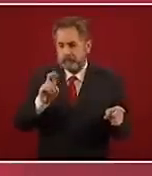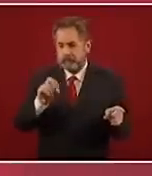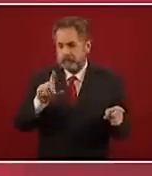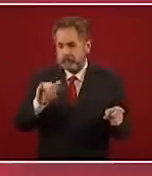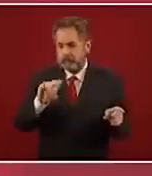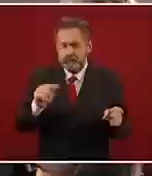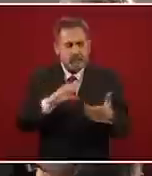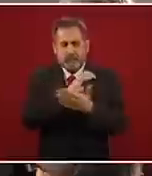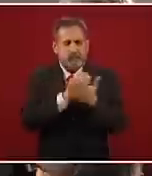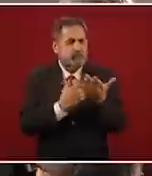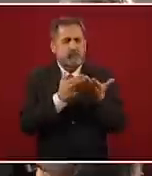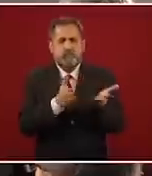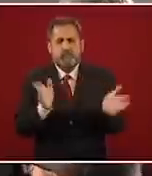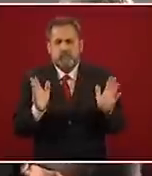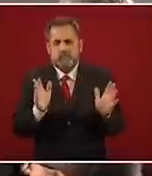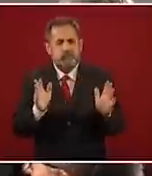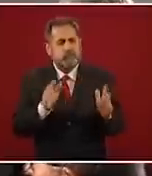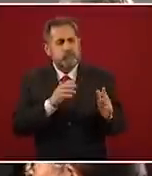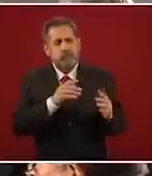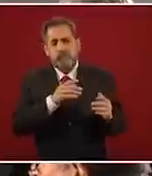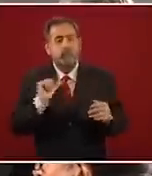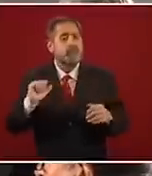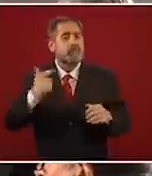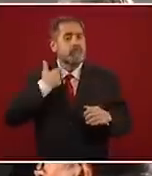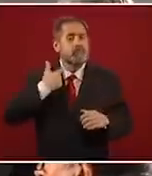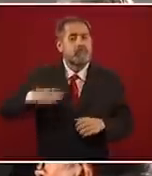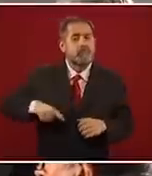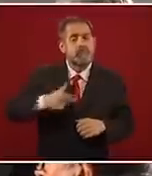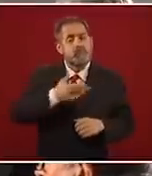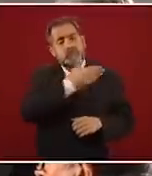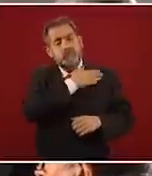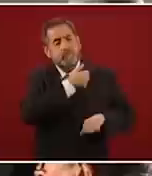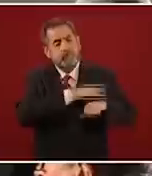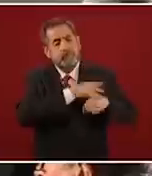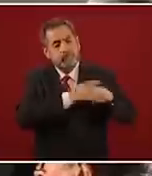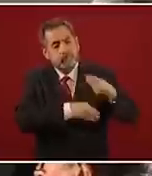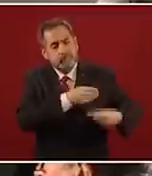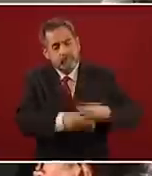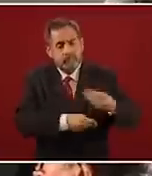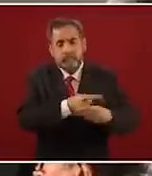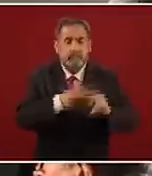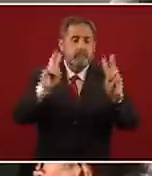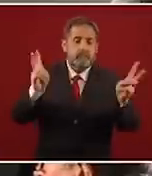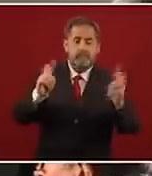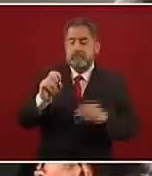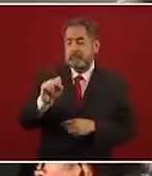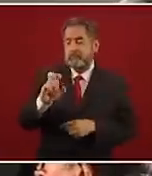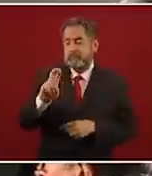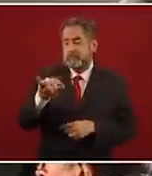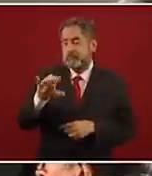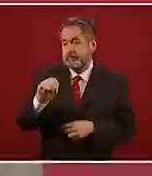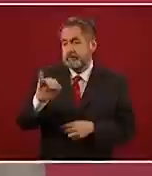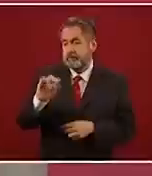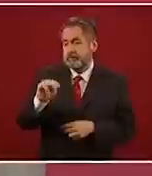muy generalizado, que viene de varias administraciones previas, en donde se creó esta idea de servicios integrales, que quiere